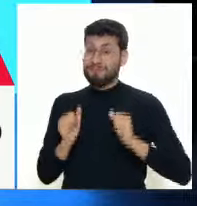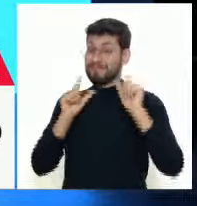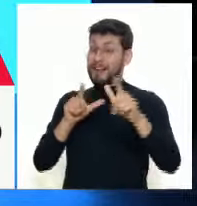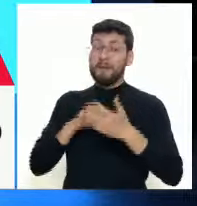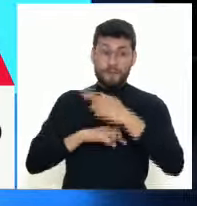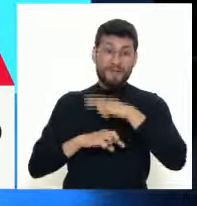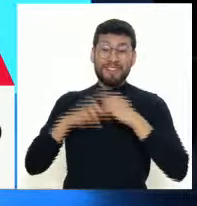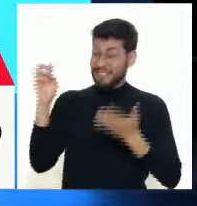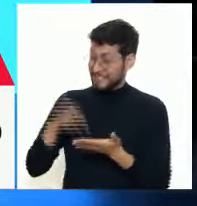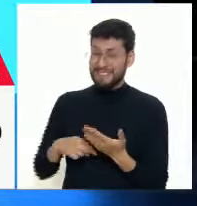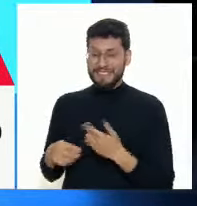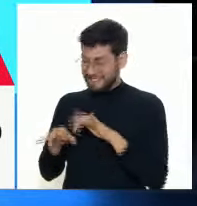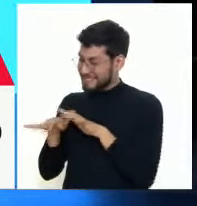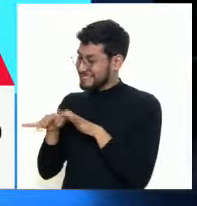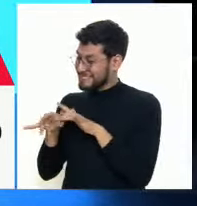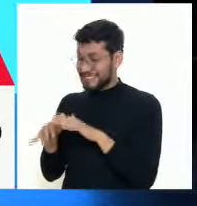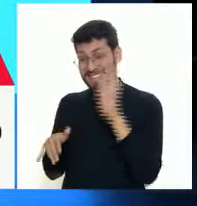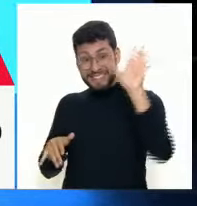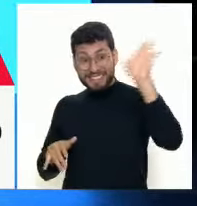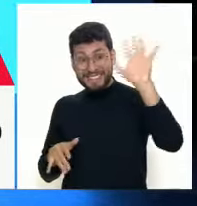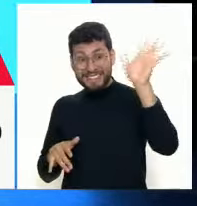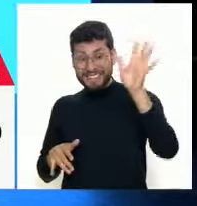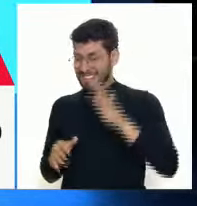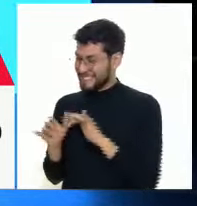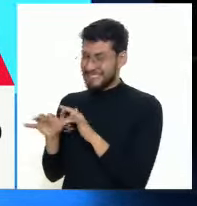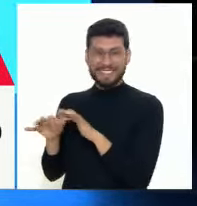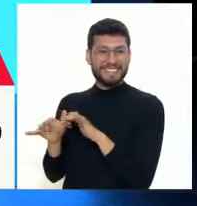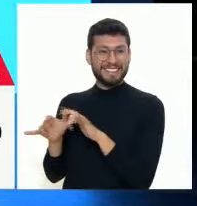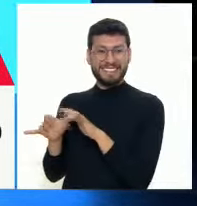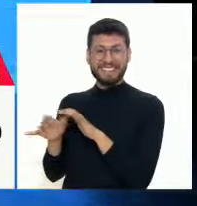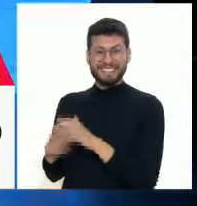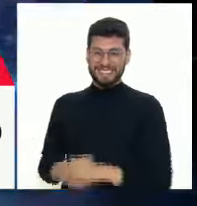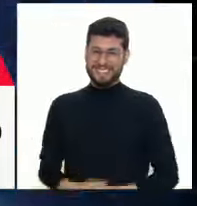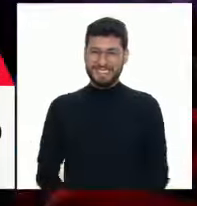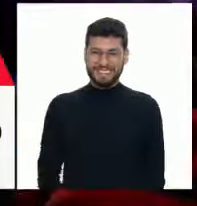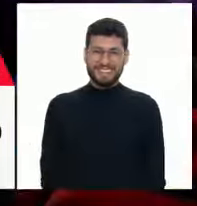programa. ¡Nos vemos! ¡Chao!